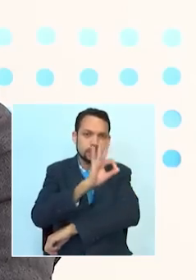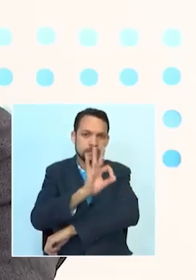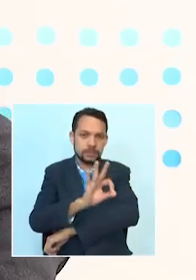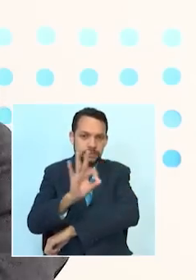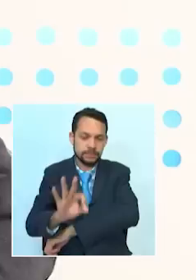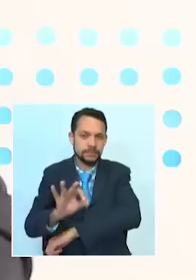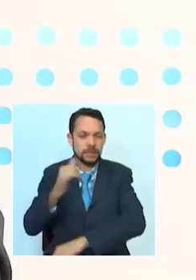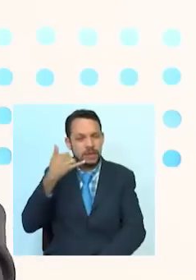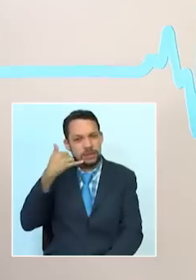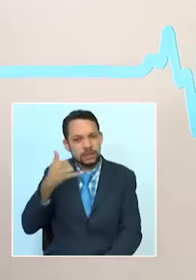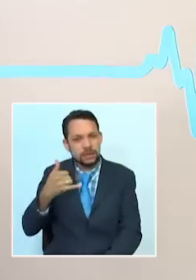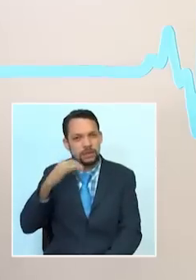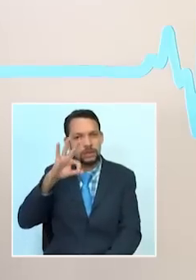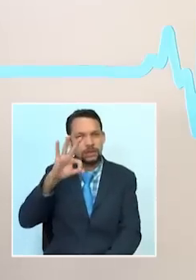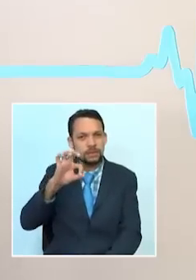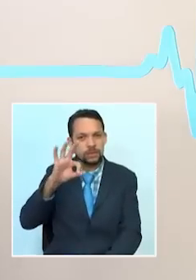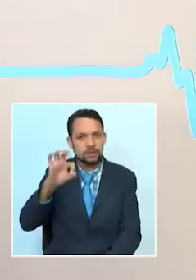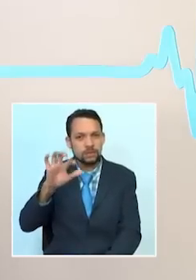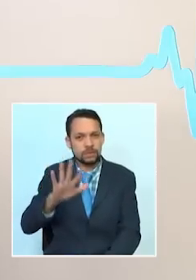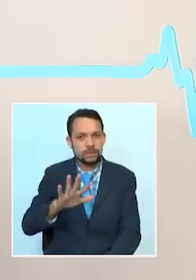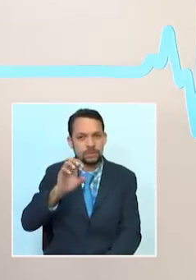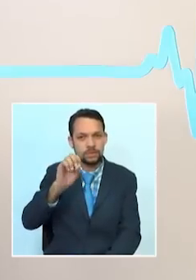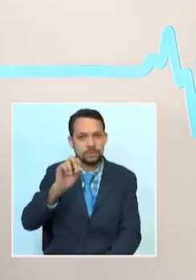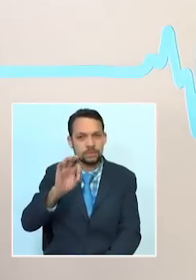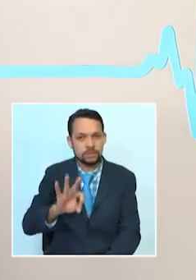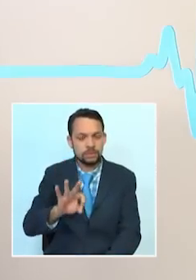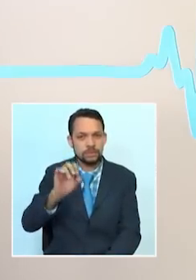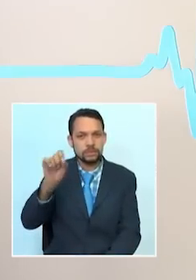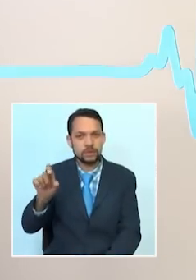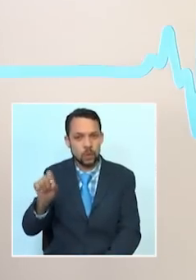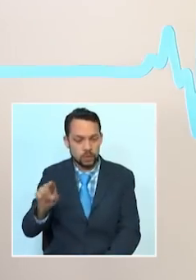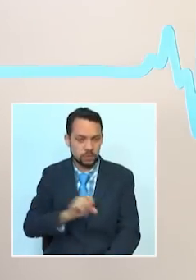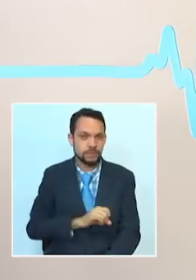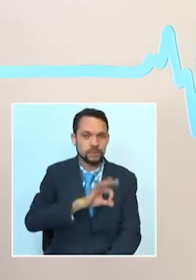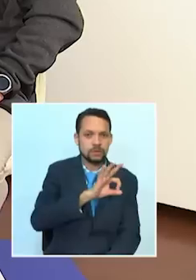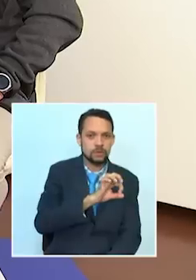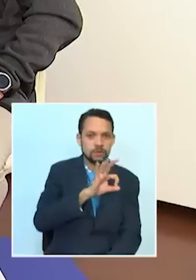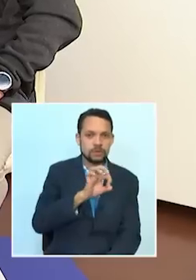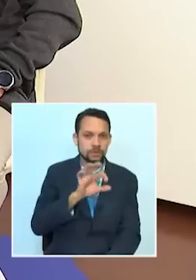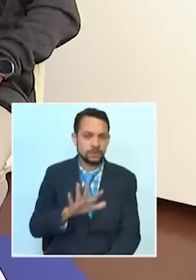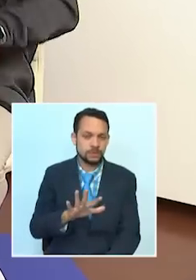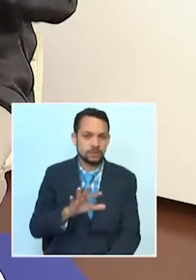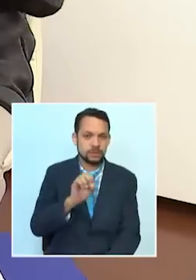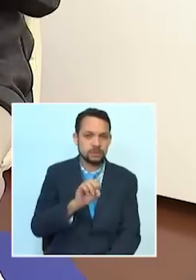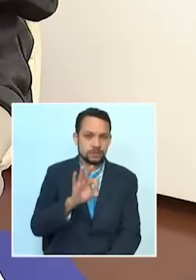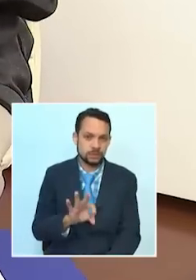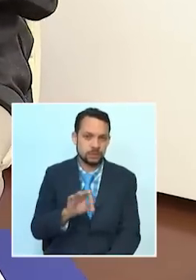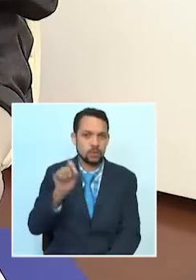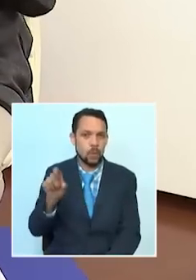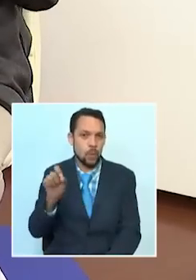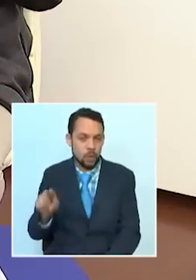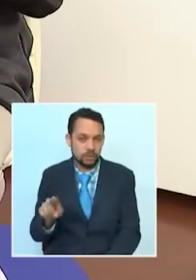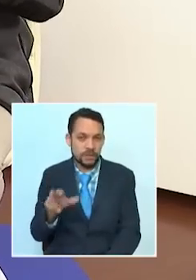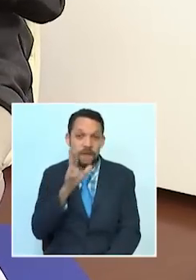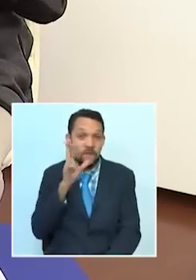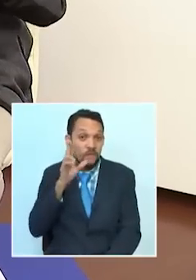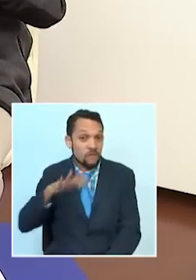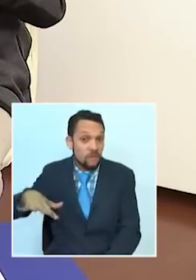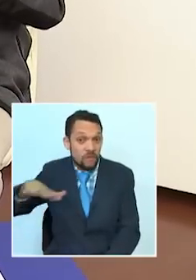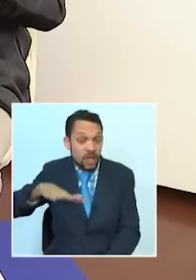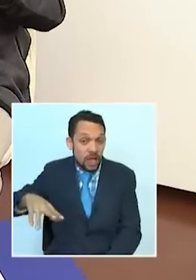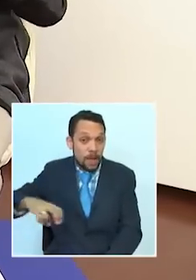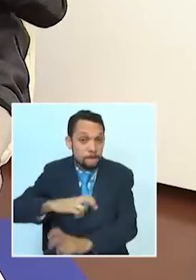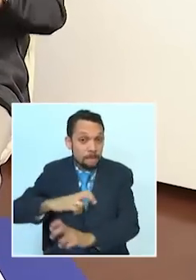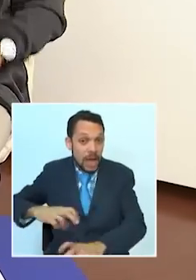teléfono para contactos 88 50311 88 50311 no tienen que ir hasta el parque de la salud sino